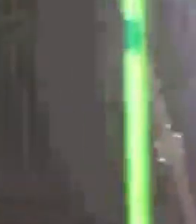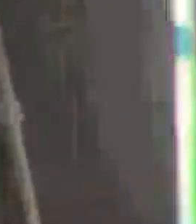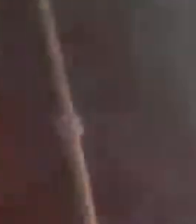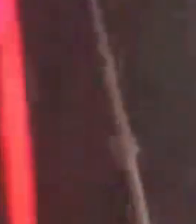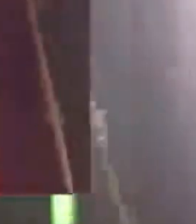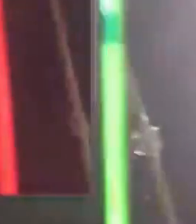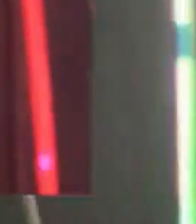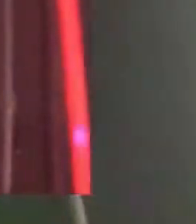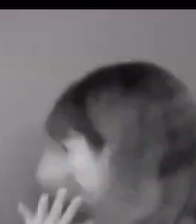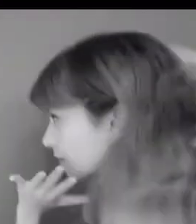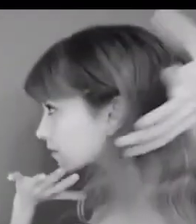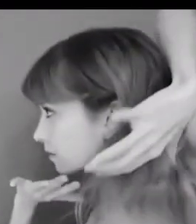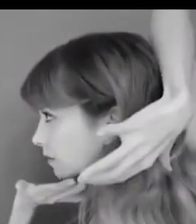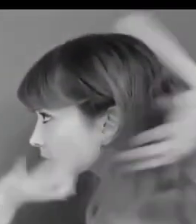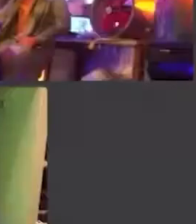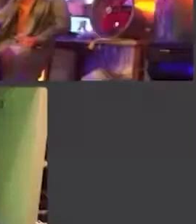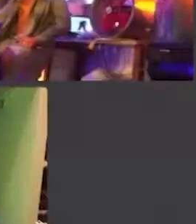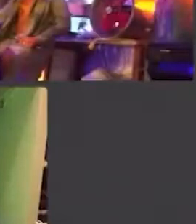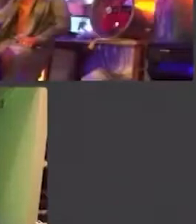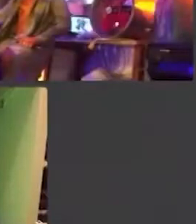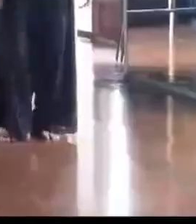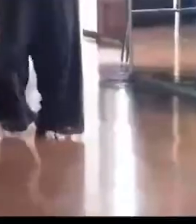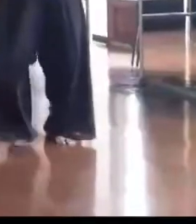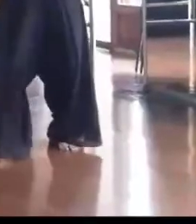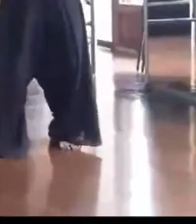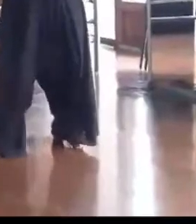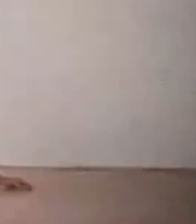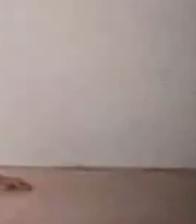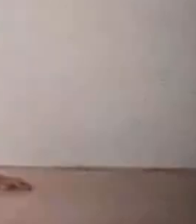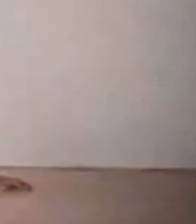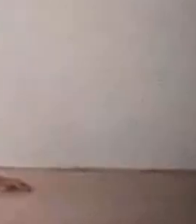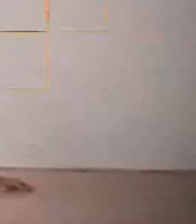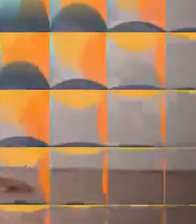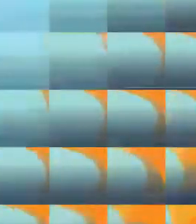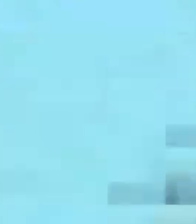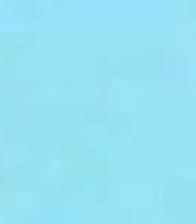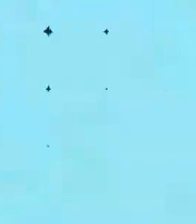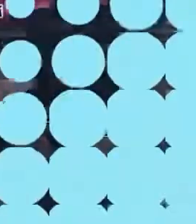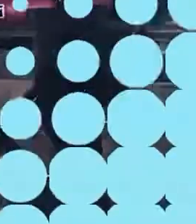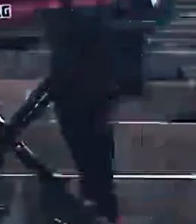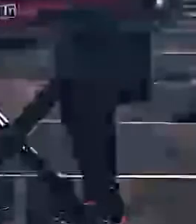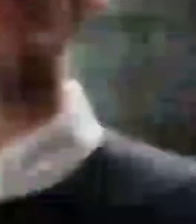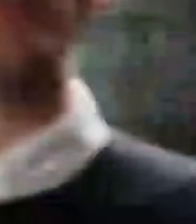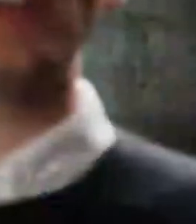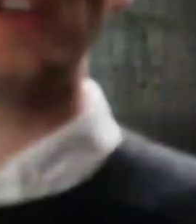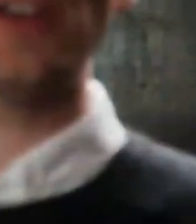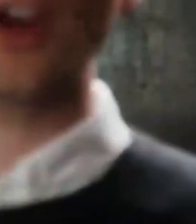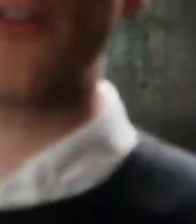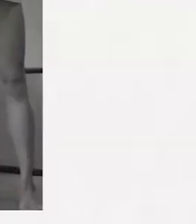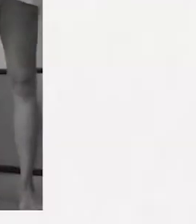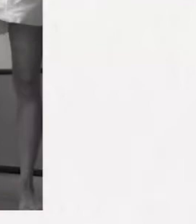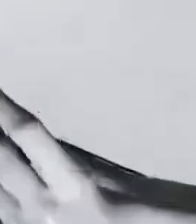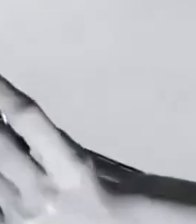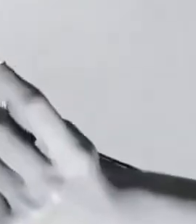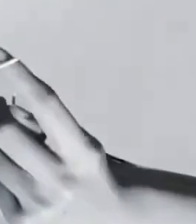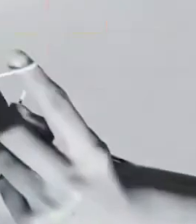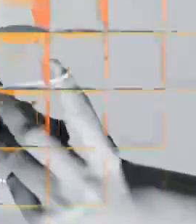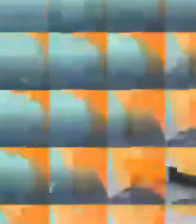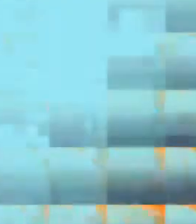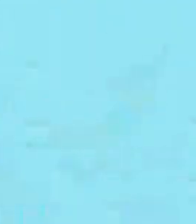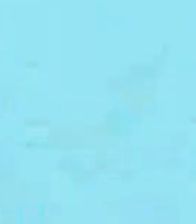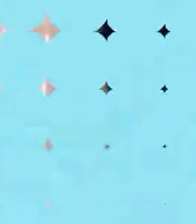festival donde la creatividad, el arte y la innovación son sus grandes cartas. El festival cultural más importante